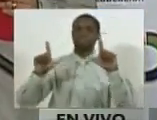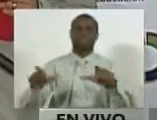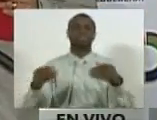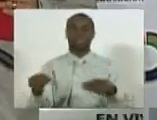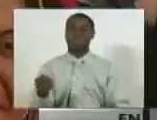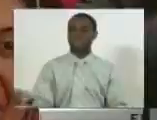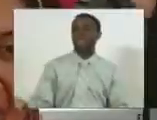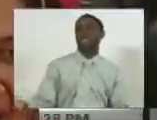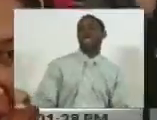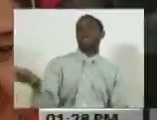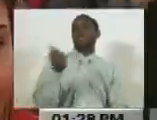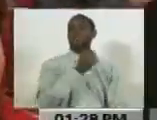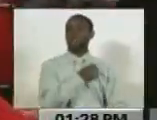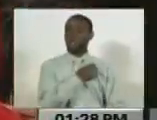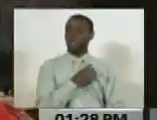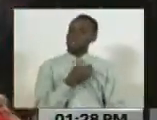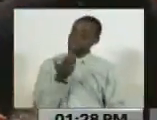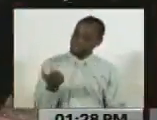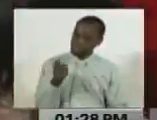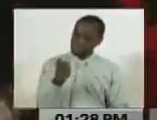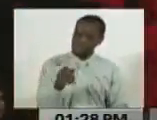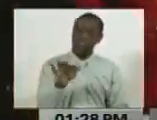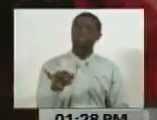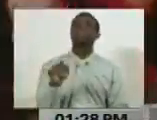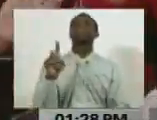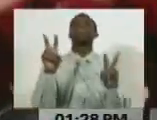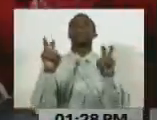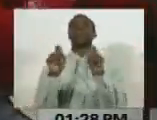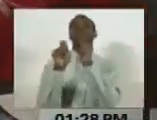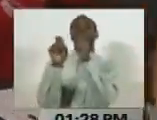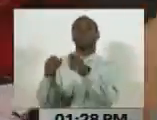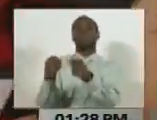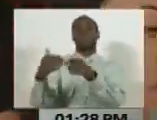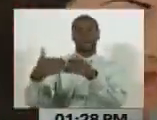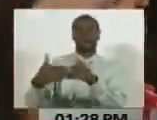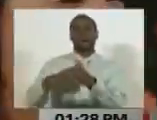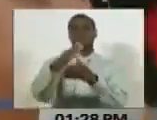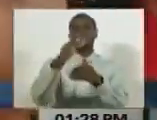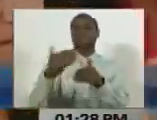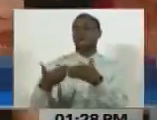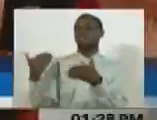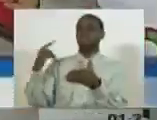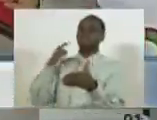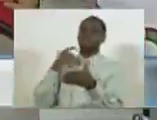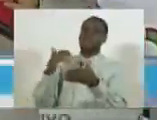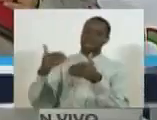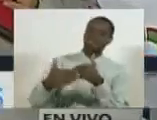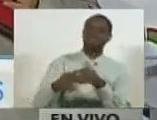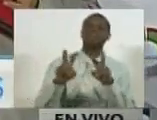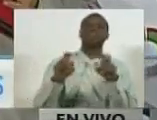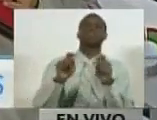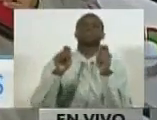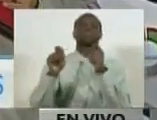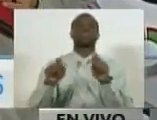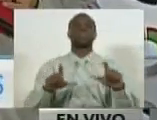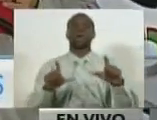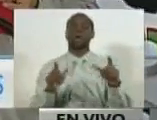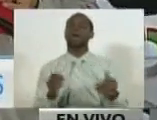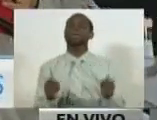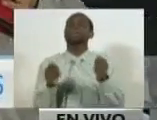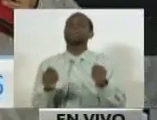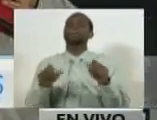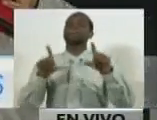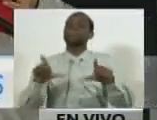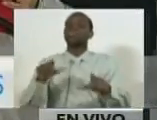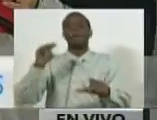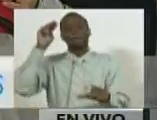Naguará. Bueno, Rosa, eres la nueva generación de maestros. Te felicito. Aquí está tu Gracias. Título de maestra